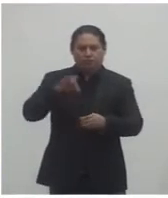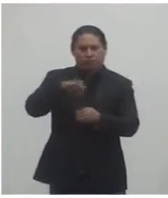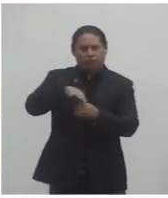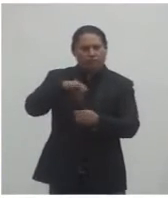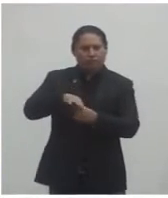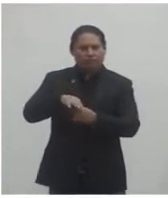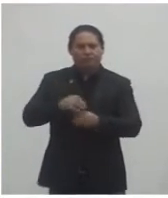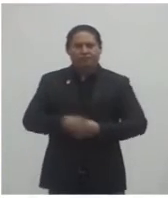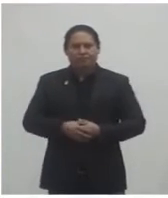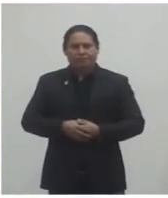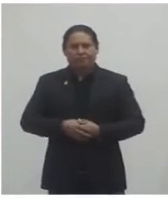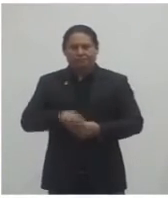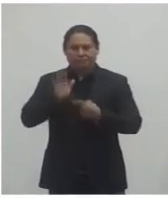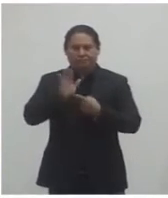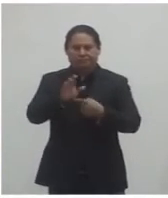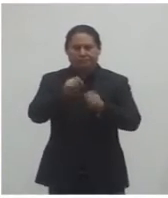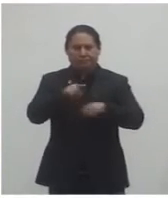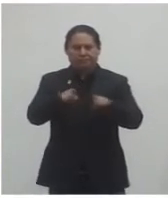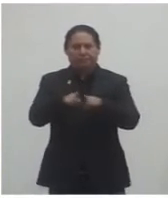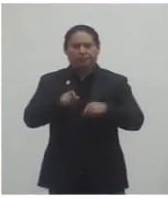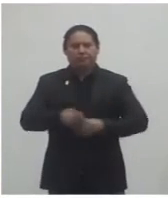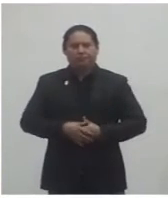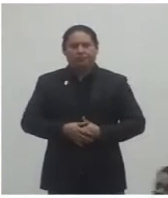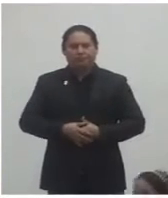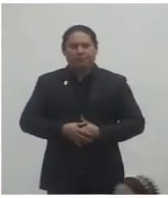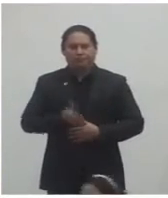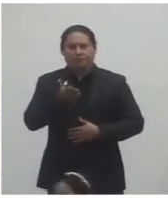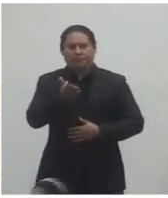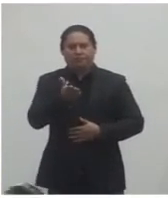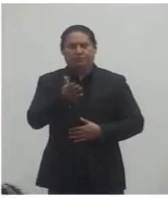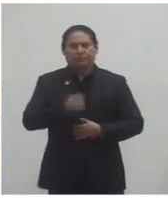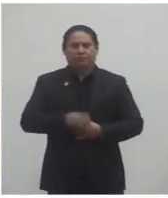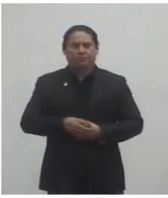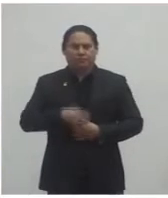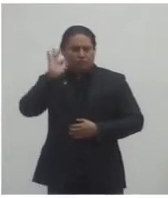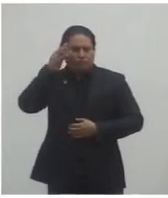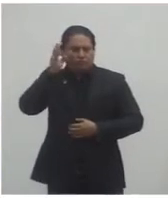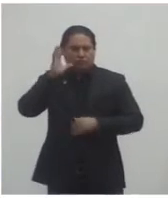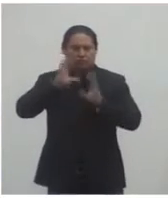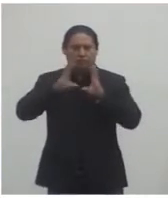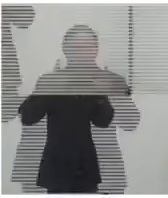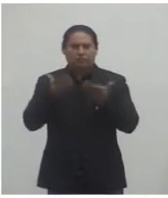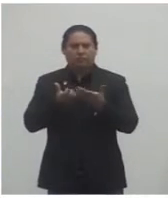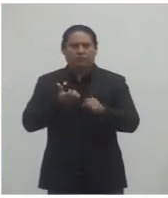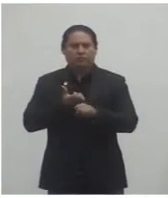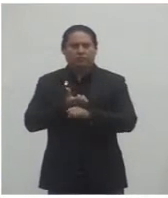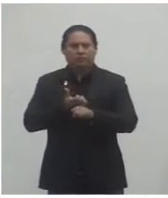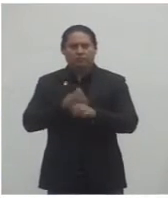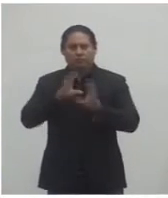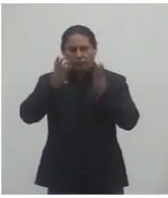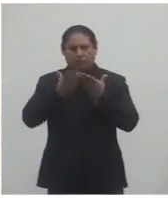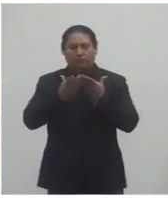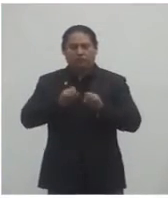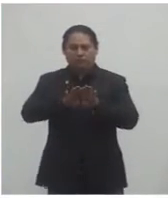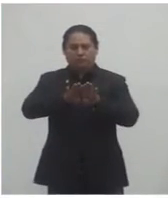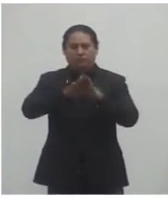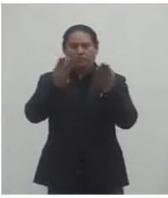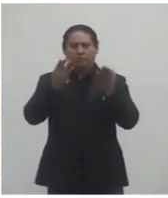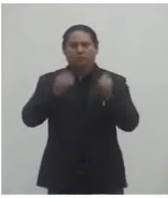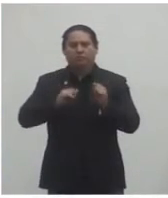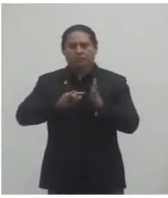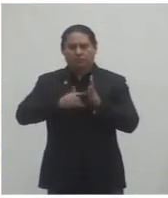votación nominal el dictamen presentado, por lo que solicito a la Secretaría de Servicios Parlamentarios abra el